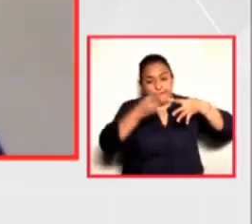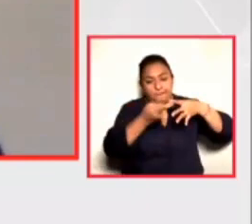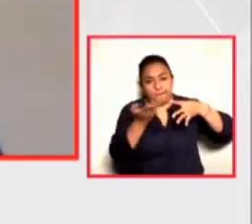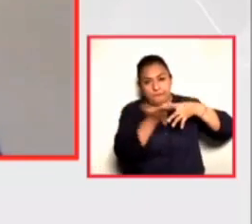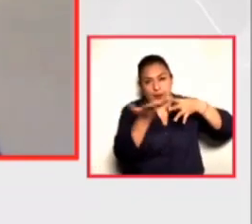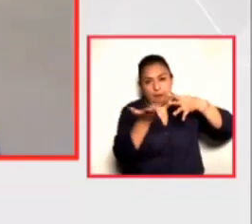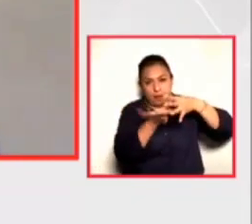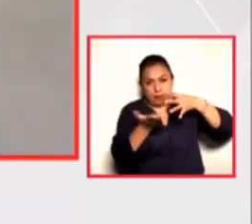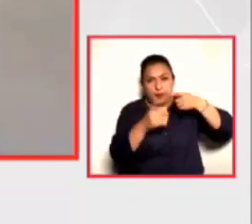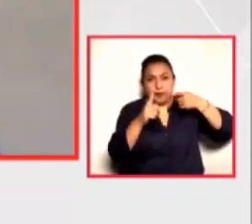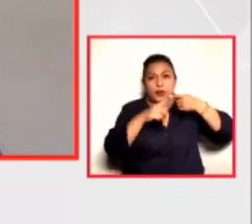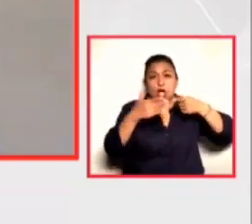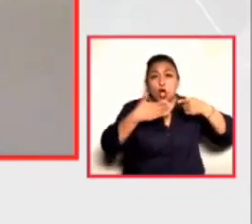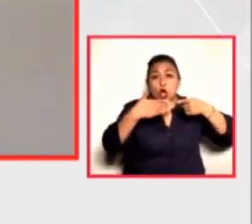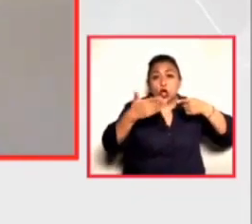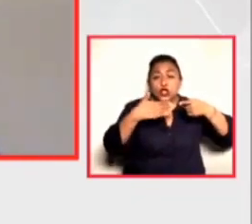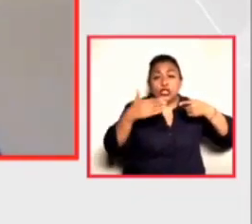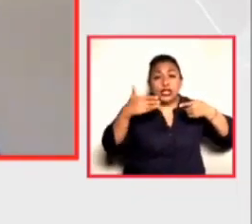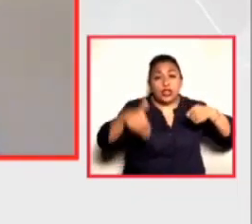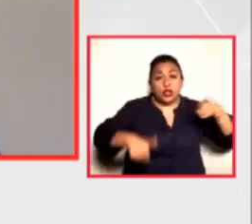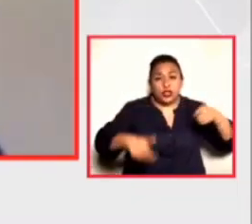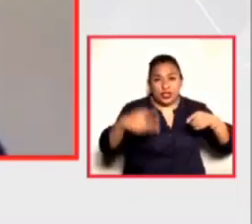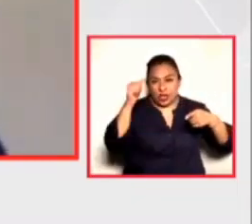con Teatro Ciego, que en realidad es una